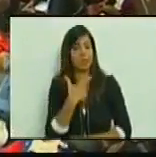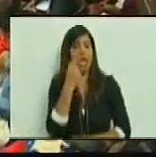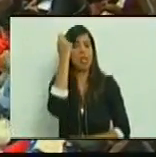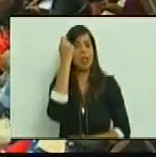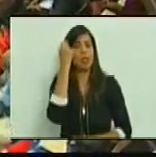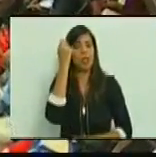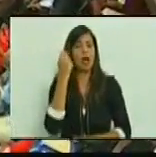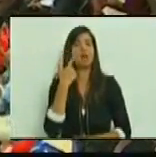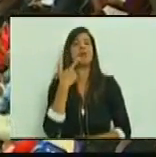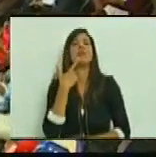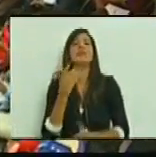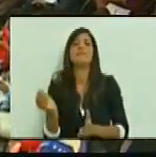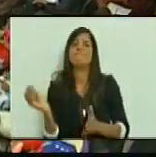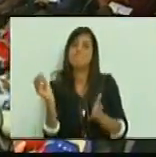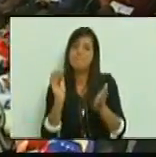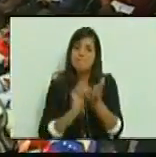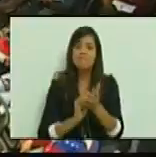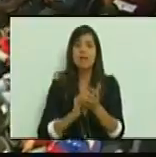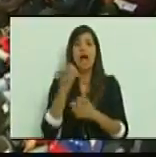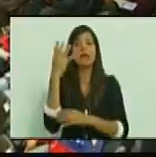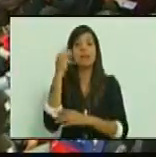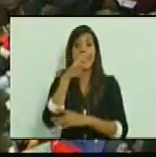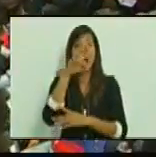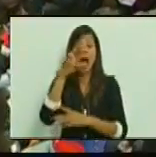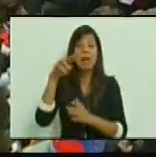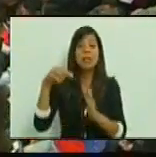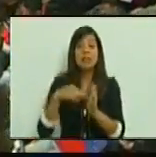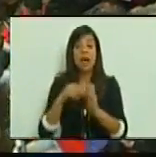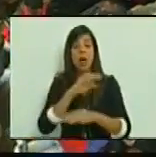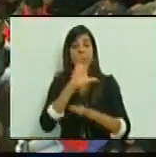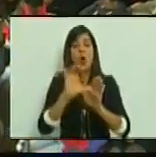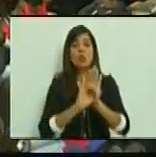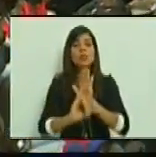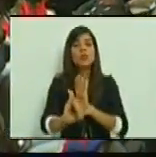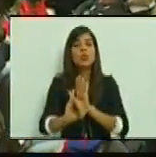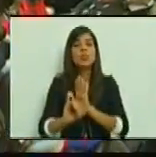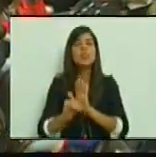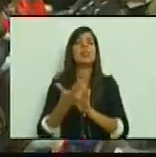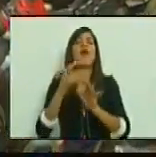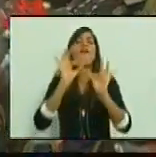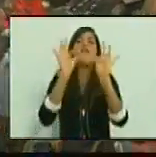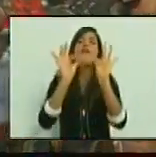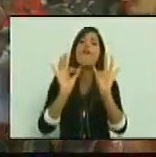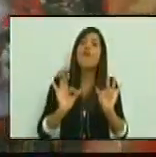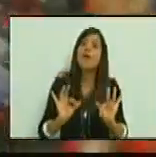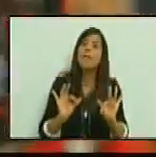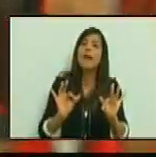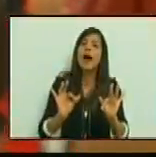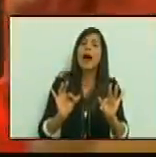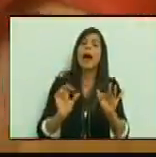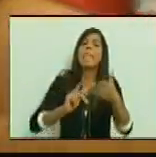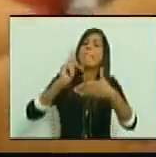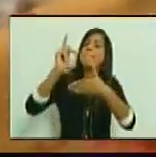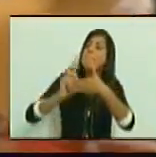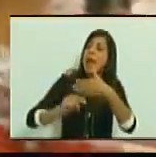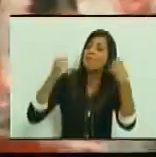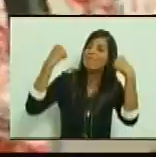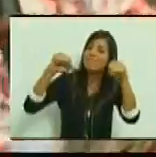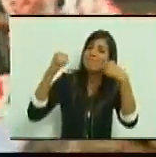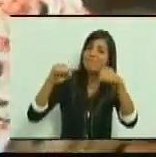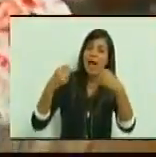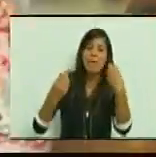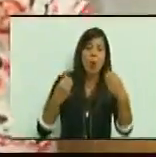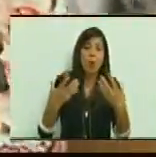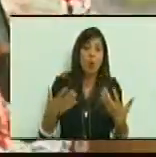en este momento en eso, que la Asamblea Nacional Constituyente, que es el instrumento de arquitectura para el plan, nos decíamos,